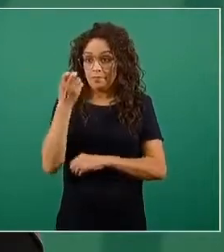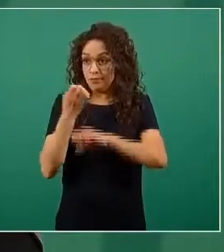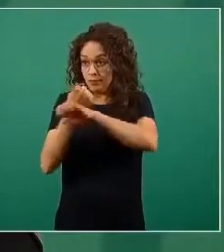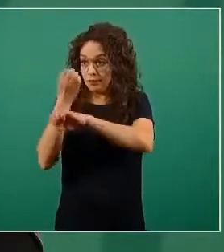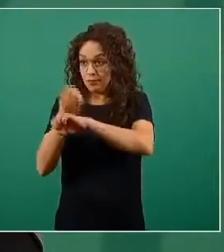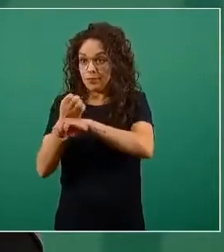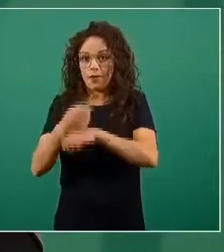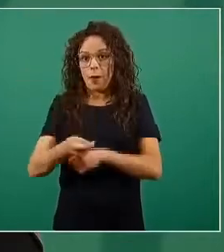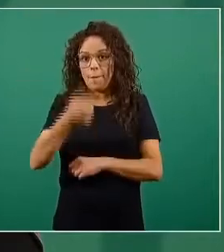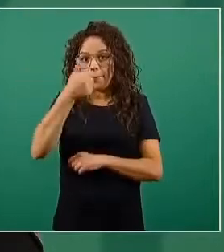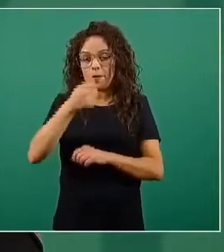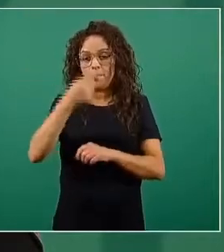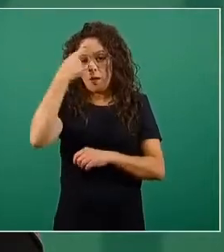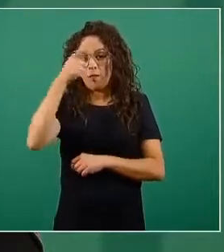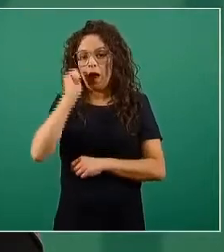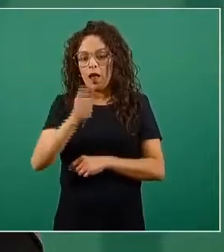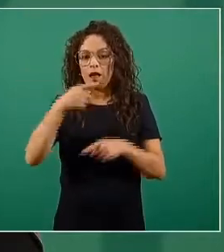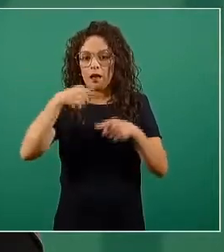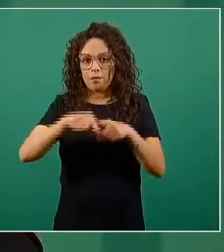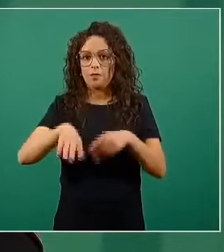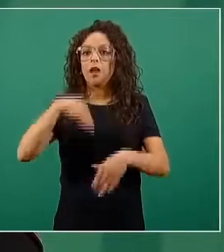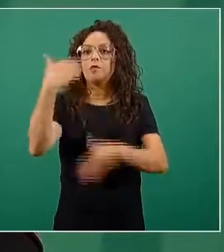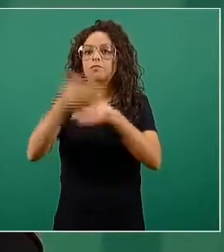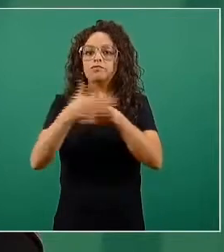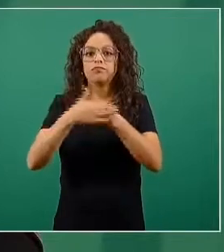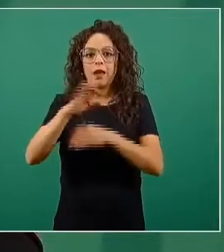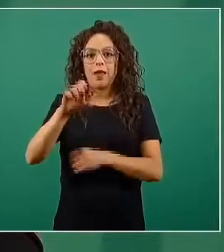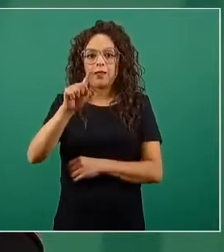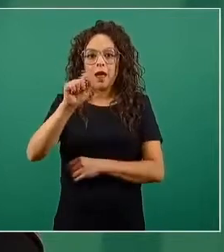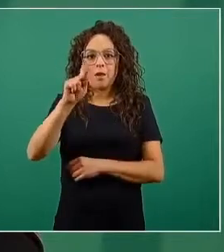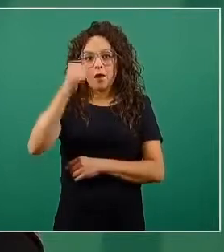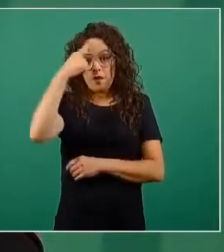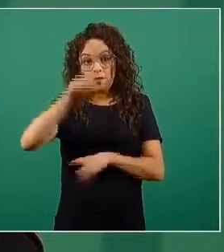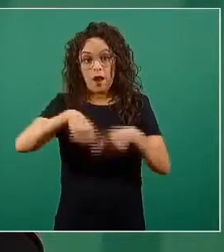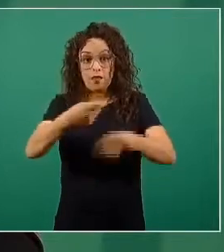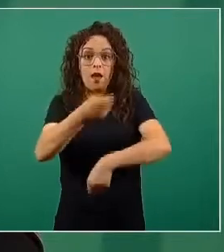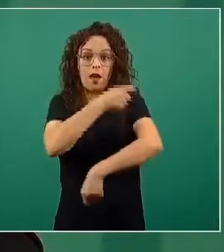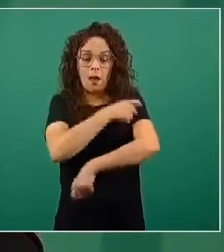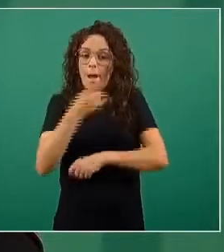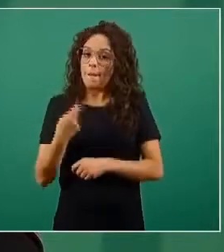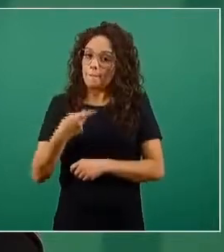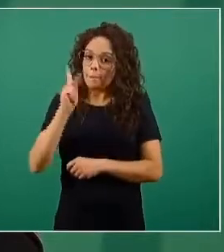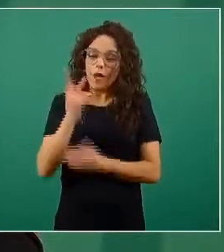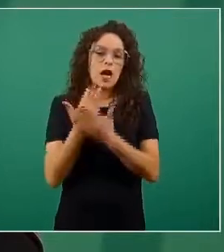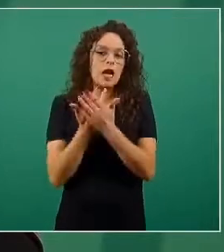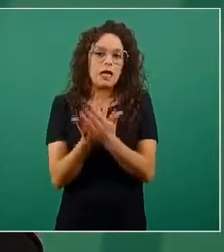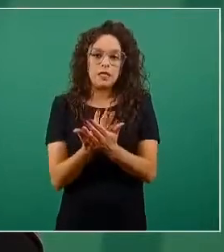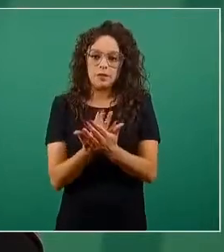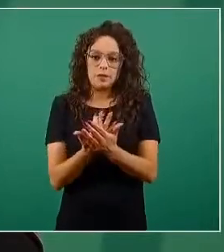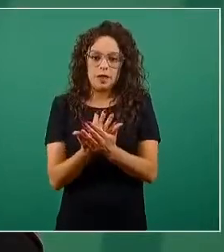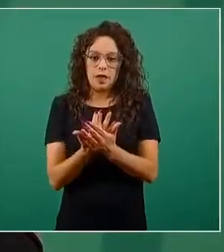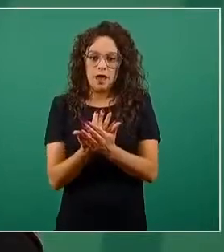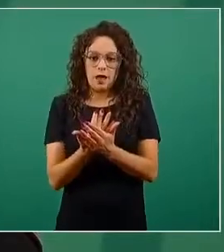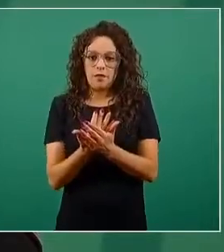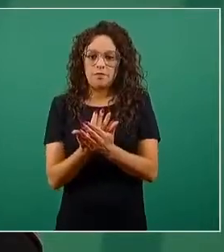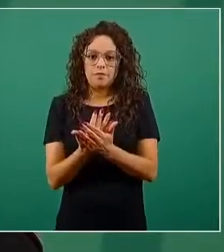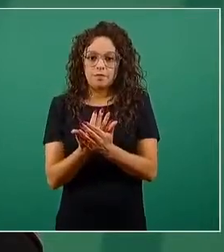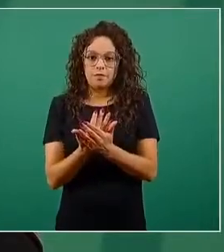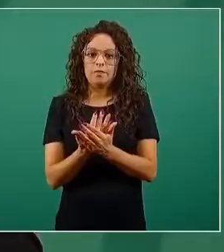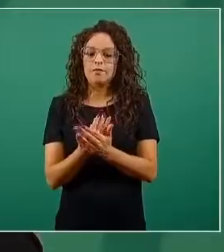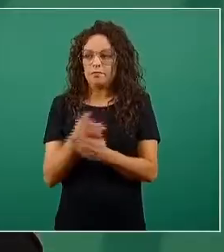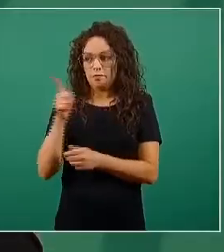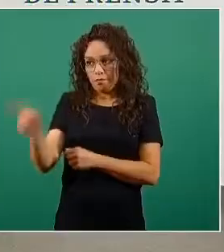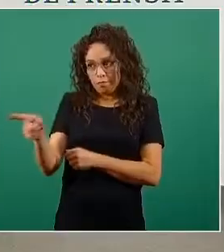para iniciar ya la siguiente etapa, pero vamos a ver cuál es justo la definición del grupo